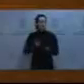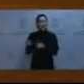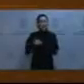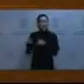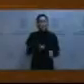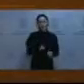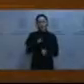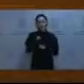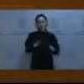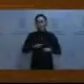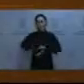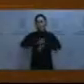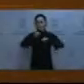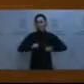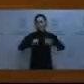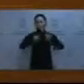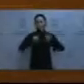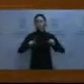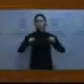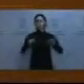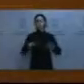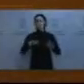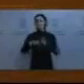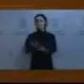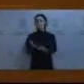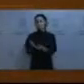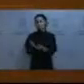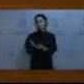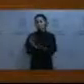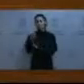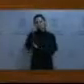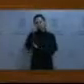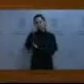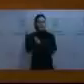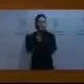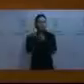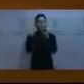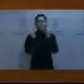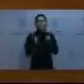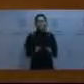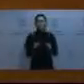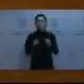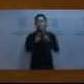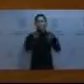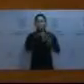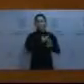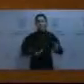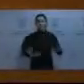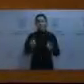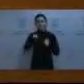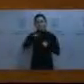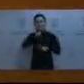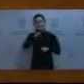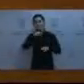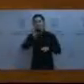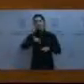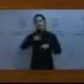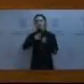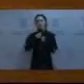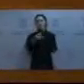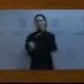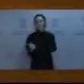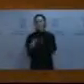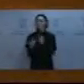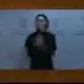y consolidarlos en la región. Esa debe ser su preocupación y su objetivo. El empresario que mire por estas variables será un